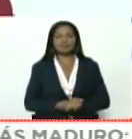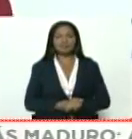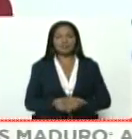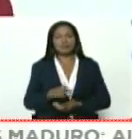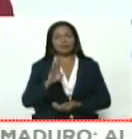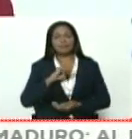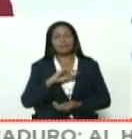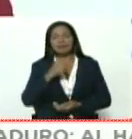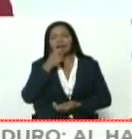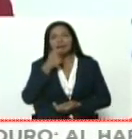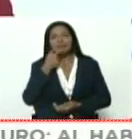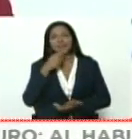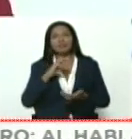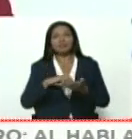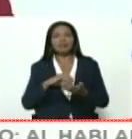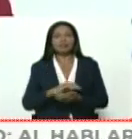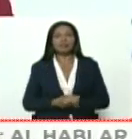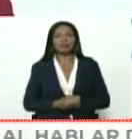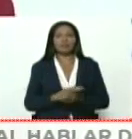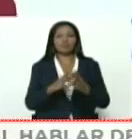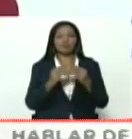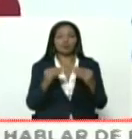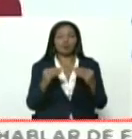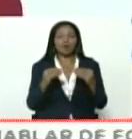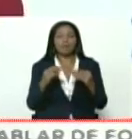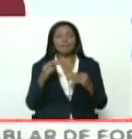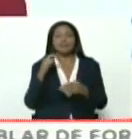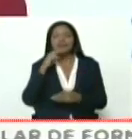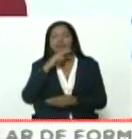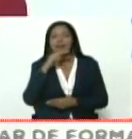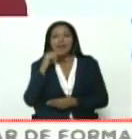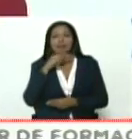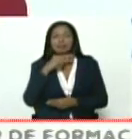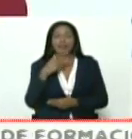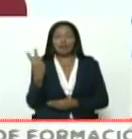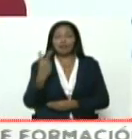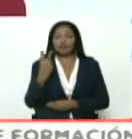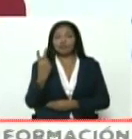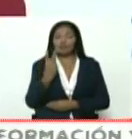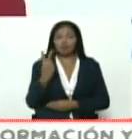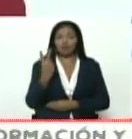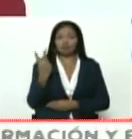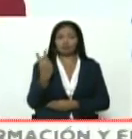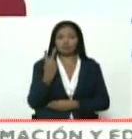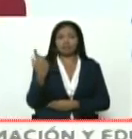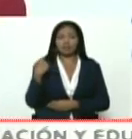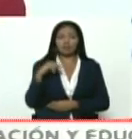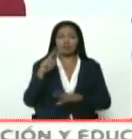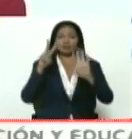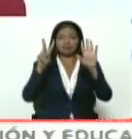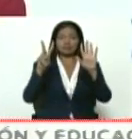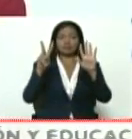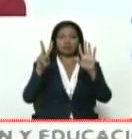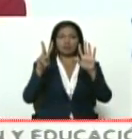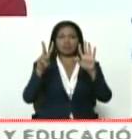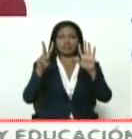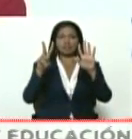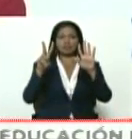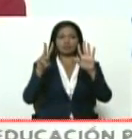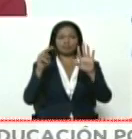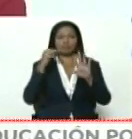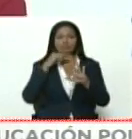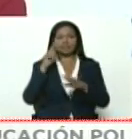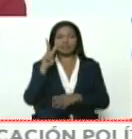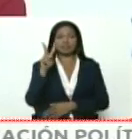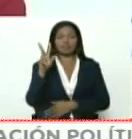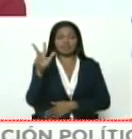querida Miranda. Y así todas las nietas. Cilia y yo tenemos 7 nietas, 3